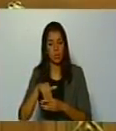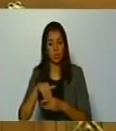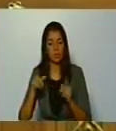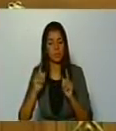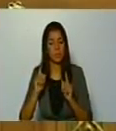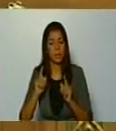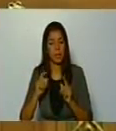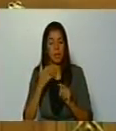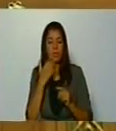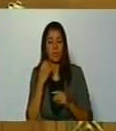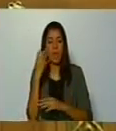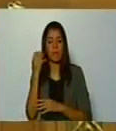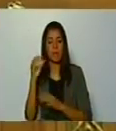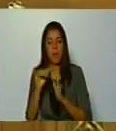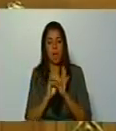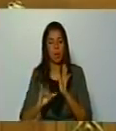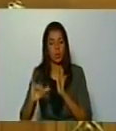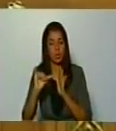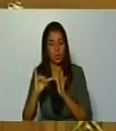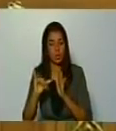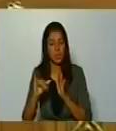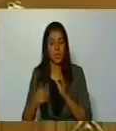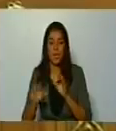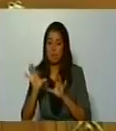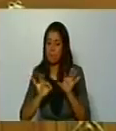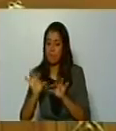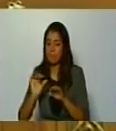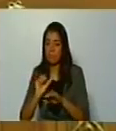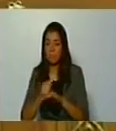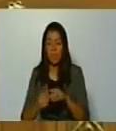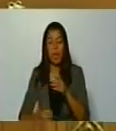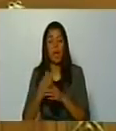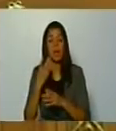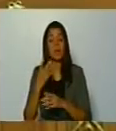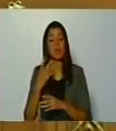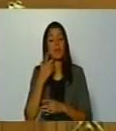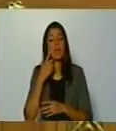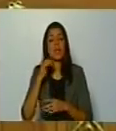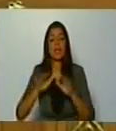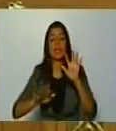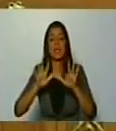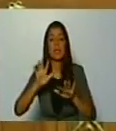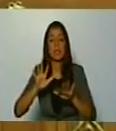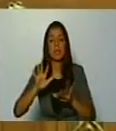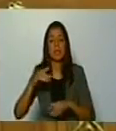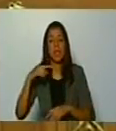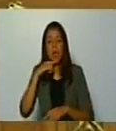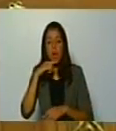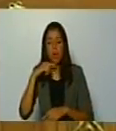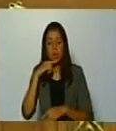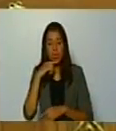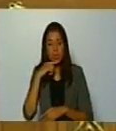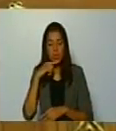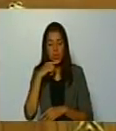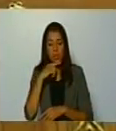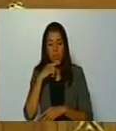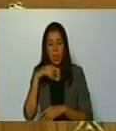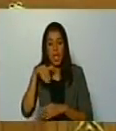cuando se elige la Asamblea Nacional Constituyente, sino al 15 de octubre, cuando se da la elección de gobernadores?